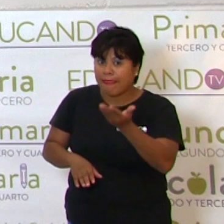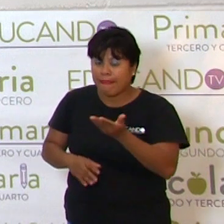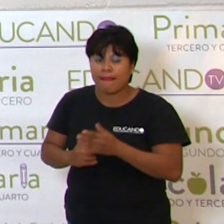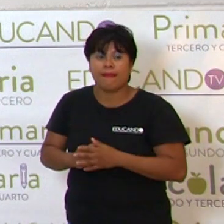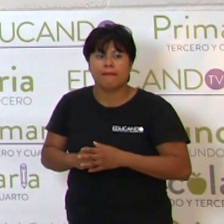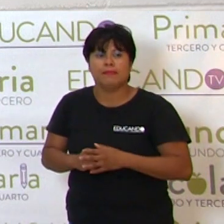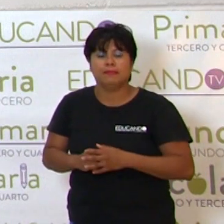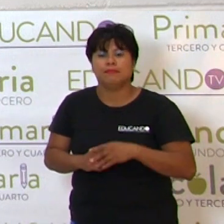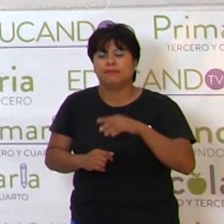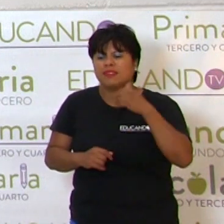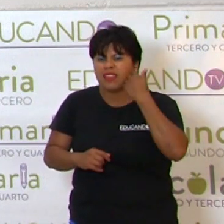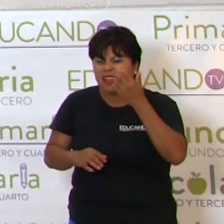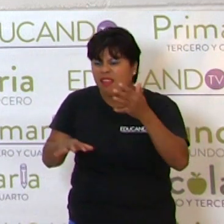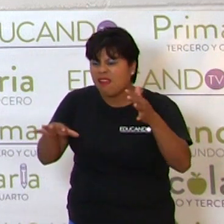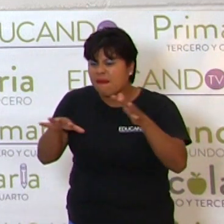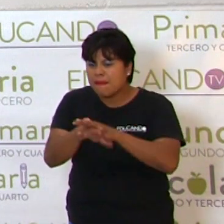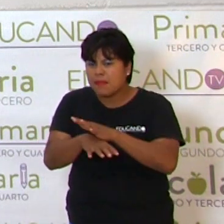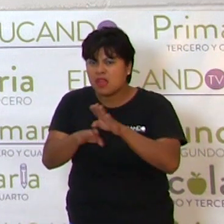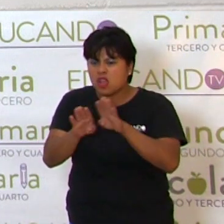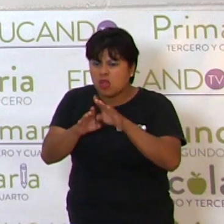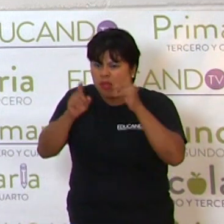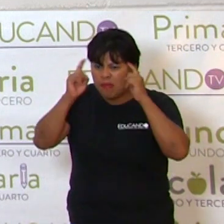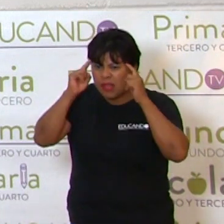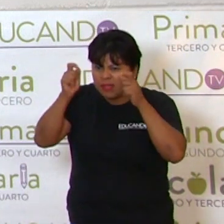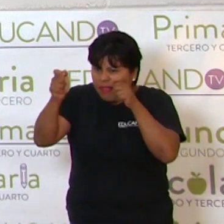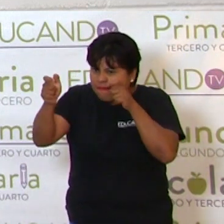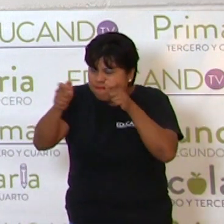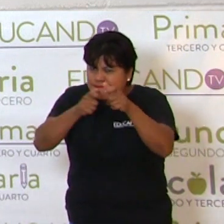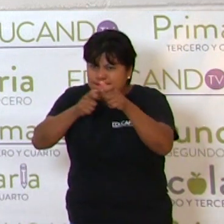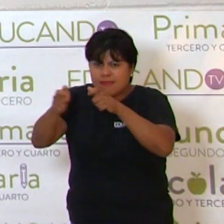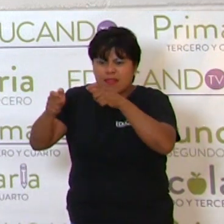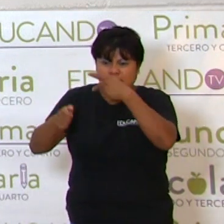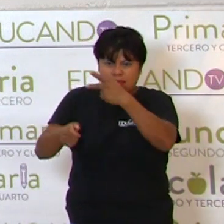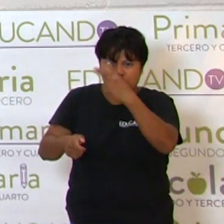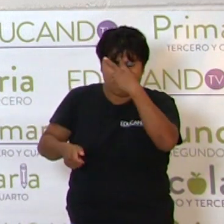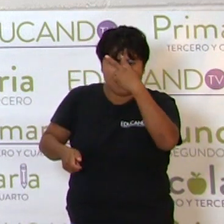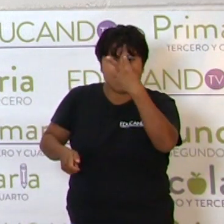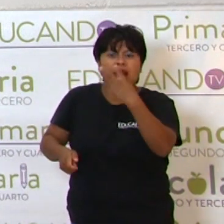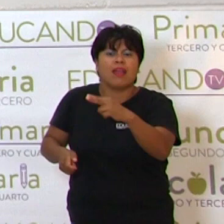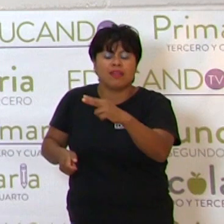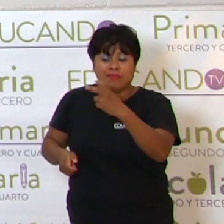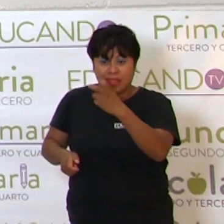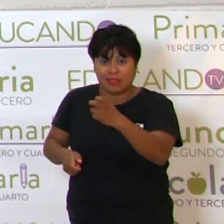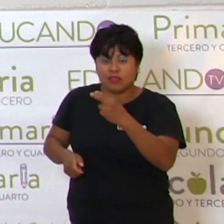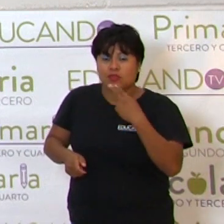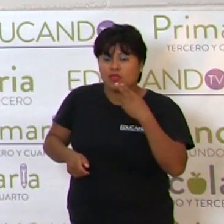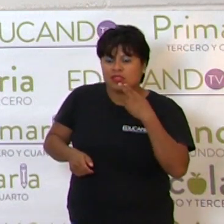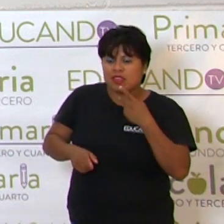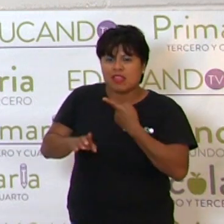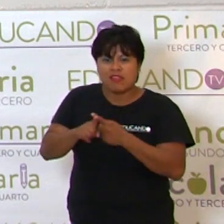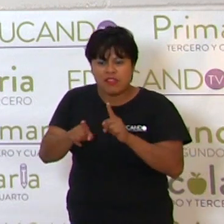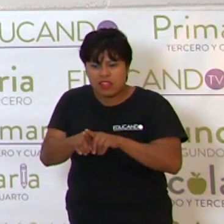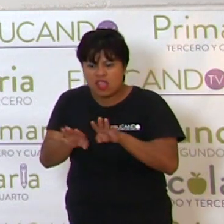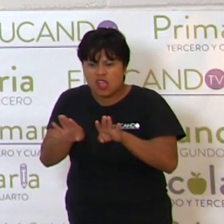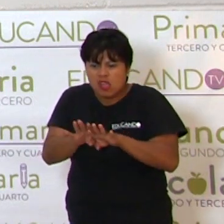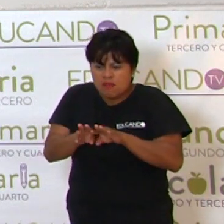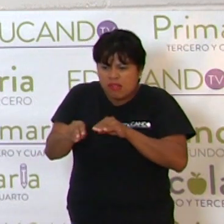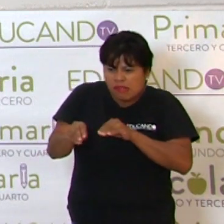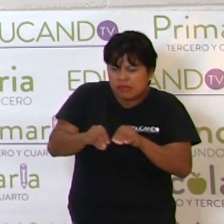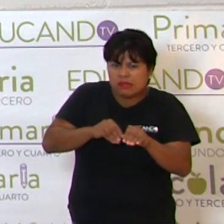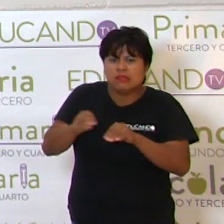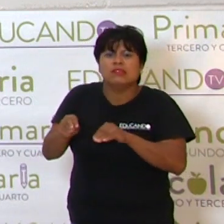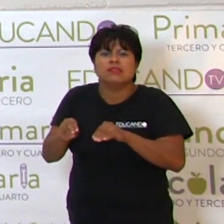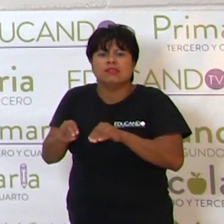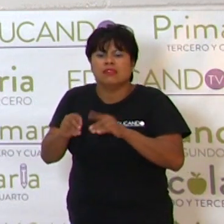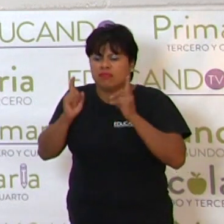cosas, cambiar el modo de pensar de los antiguos mexicanos y para eso utilizaron varias estrategias. Utilizaron